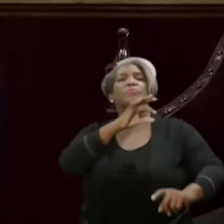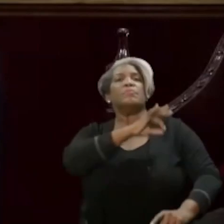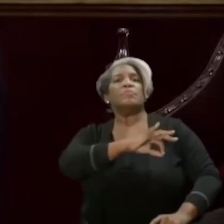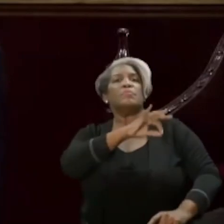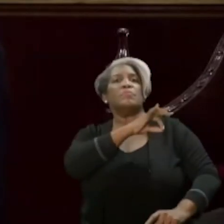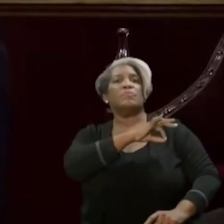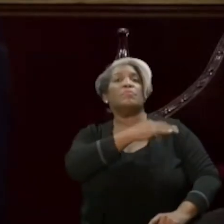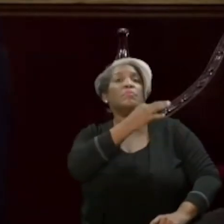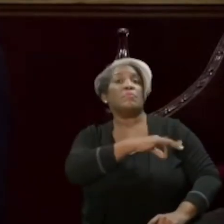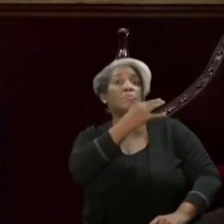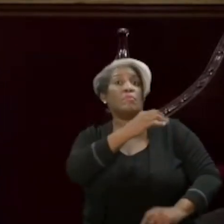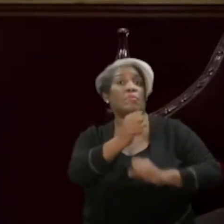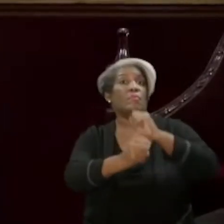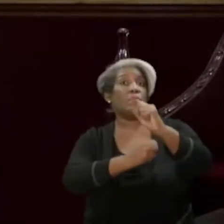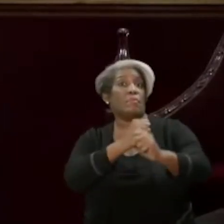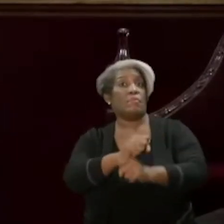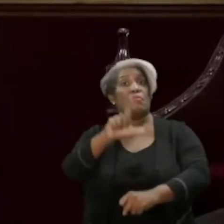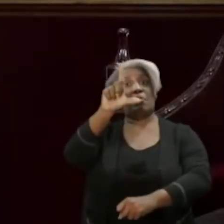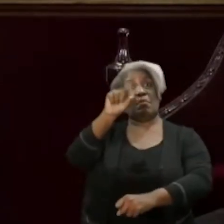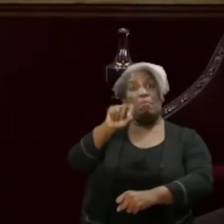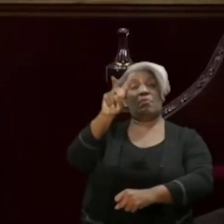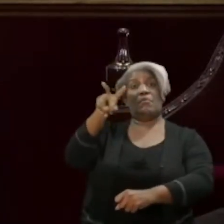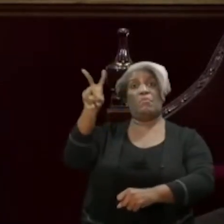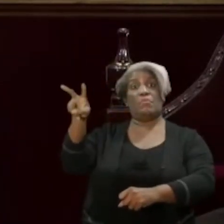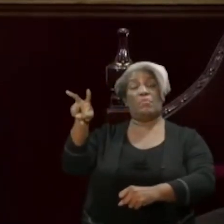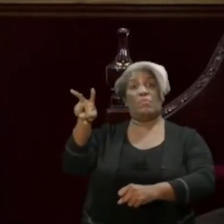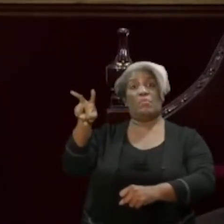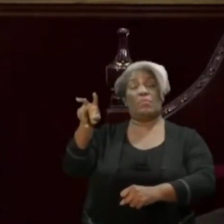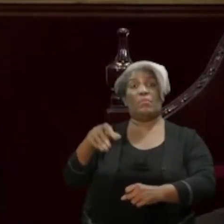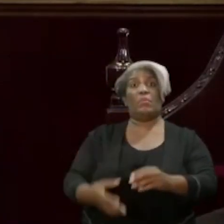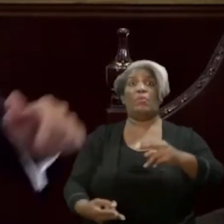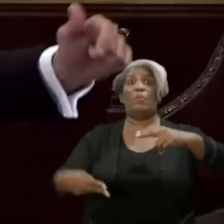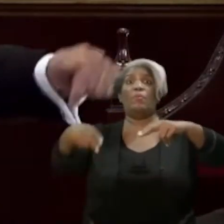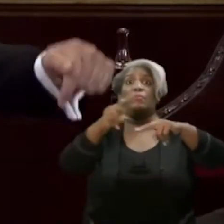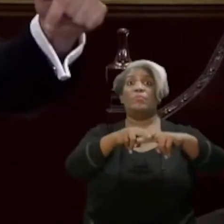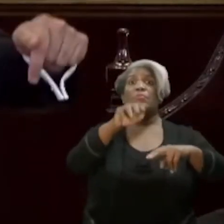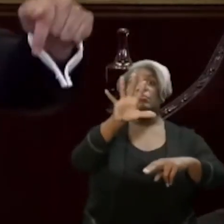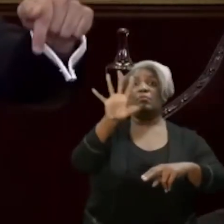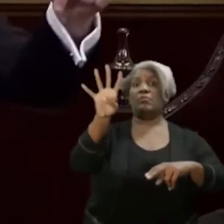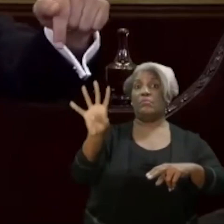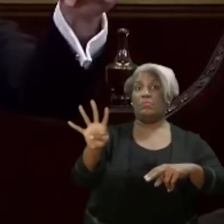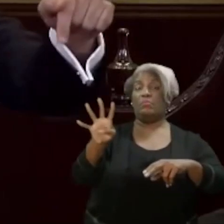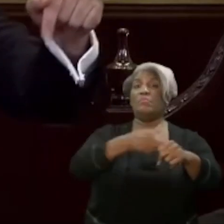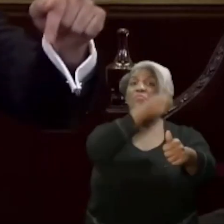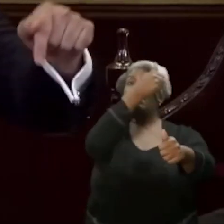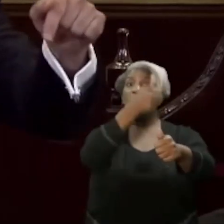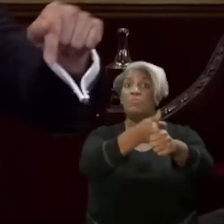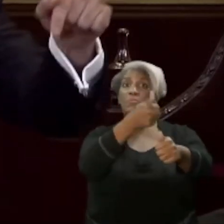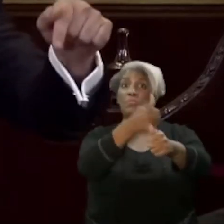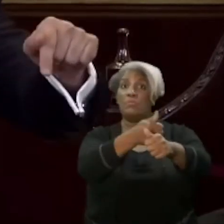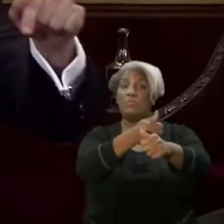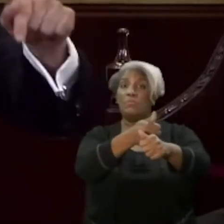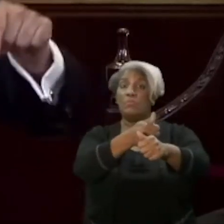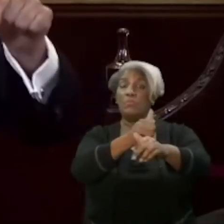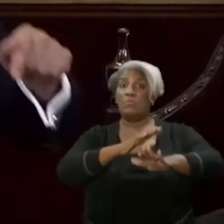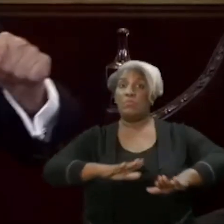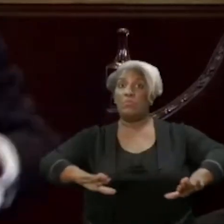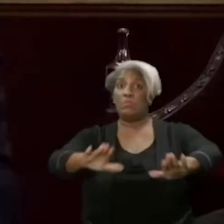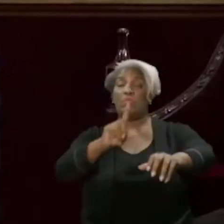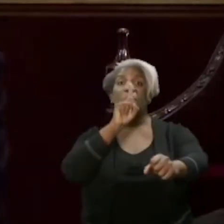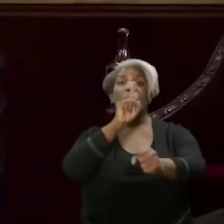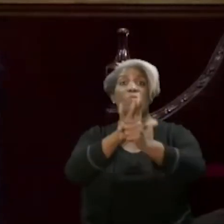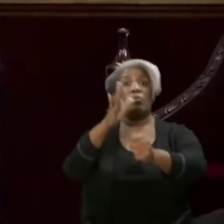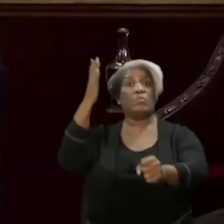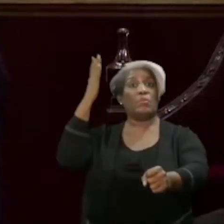2022 ya habíamos llegado a 54. Y en este mismo escenario prometí llevarlos a